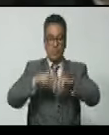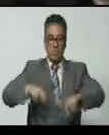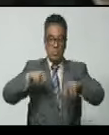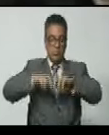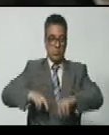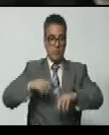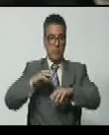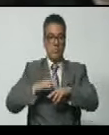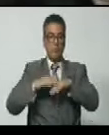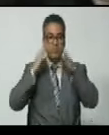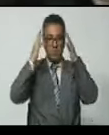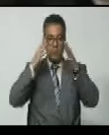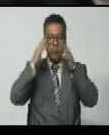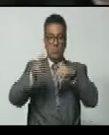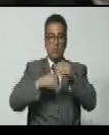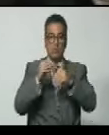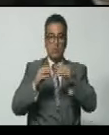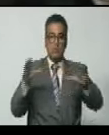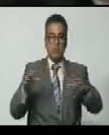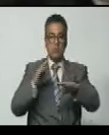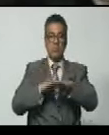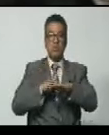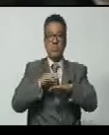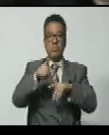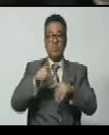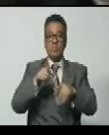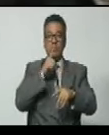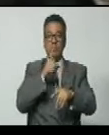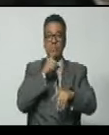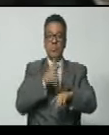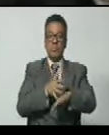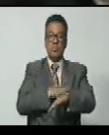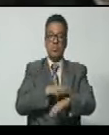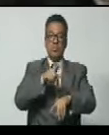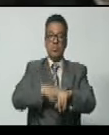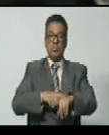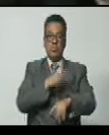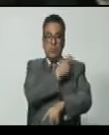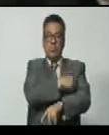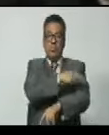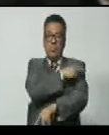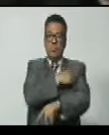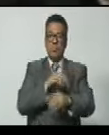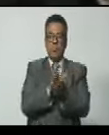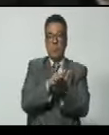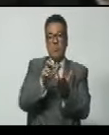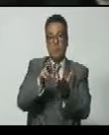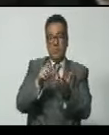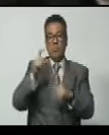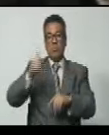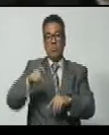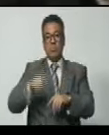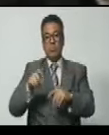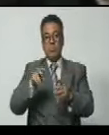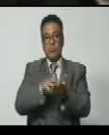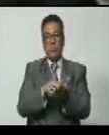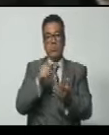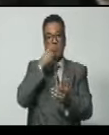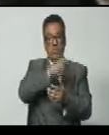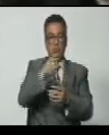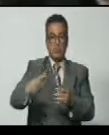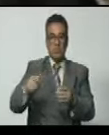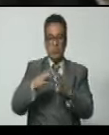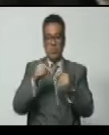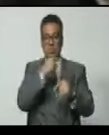y recomendar las soluciones pertinentes para la grave situación del Hospital Luis Ortega, que es definitivamente una necesidad del pueblo margariteño.